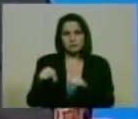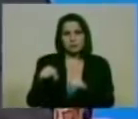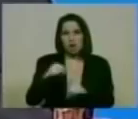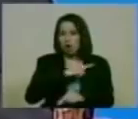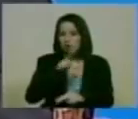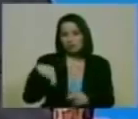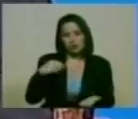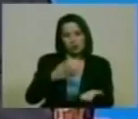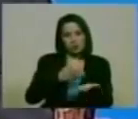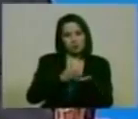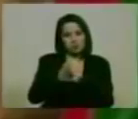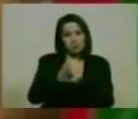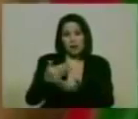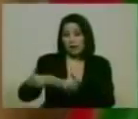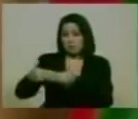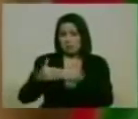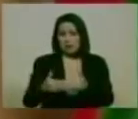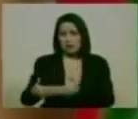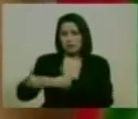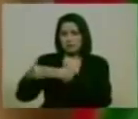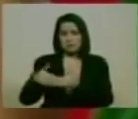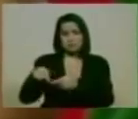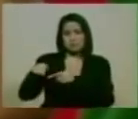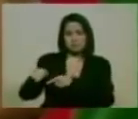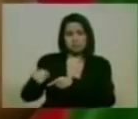El imperialismo norteamericano, sí.